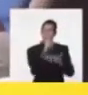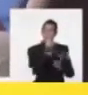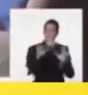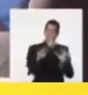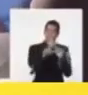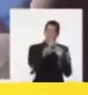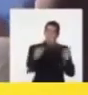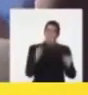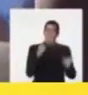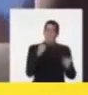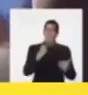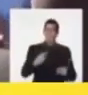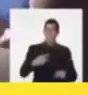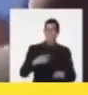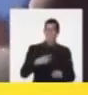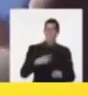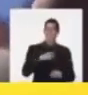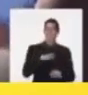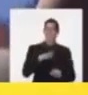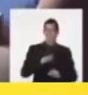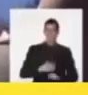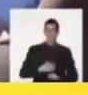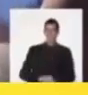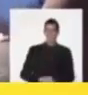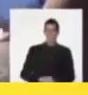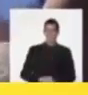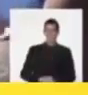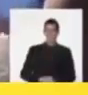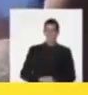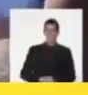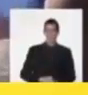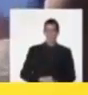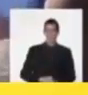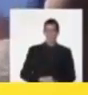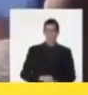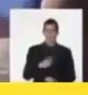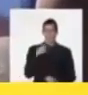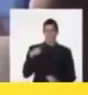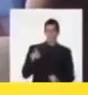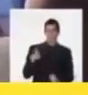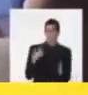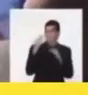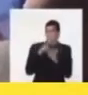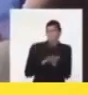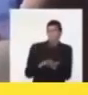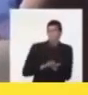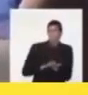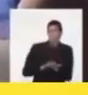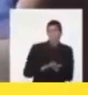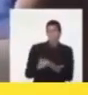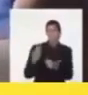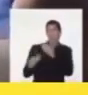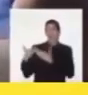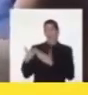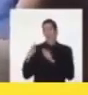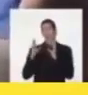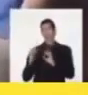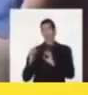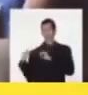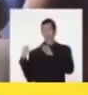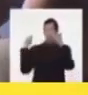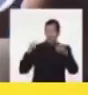lo citen para esta mamarrachada, usted esté ahí y le haga como le hicieron al de